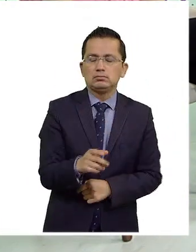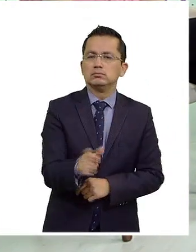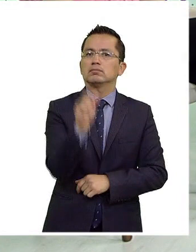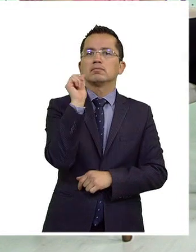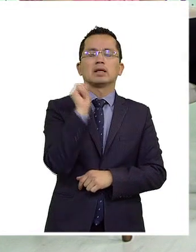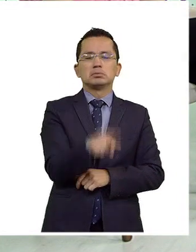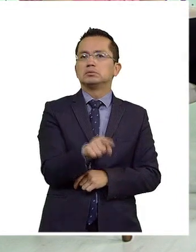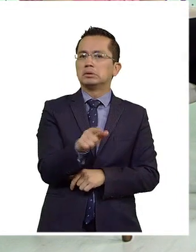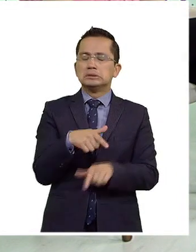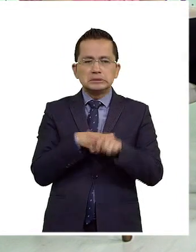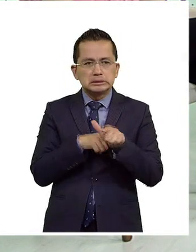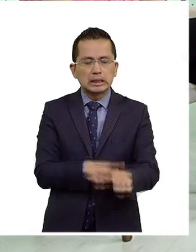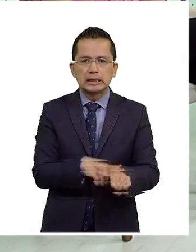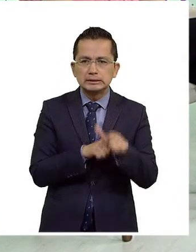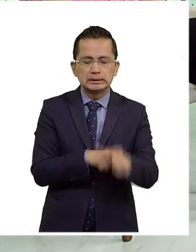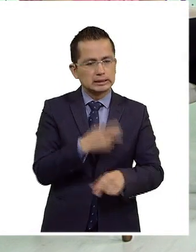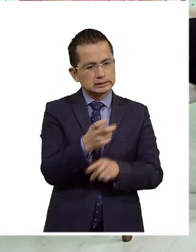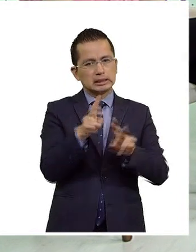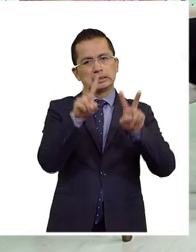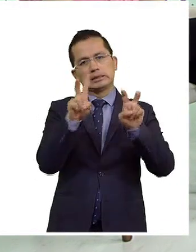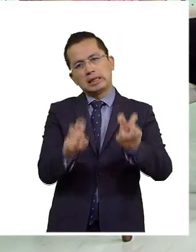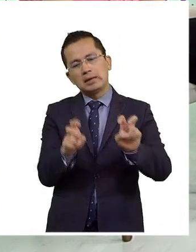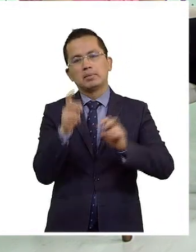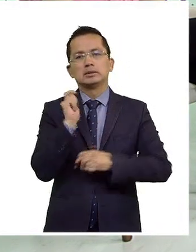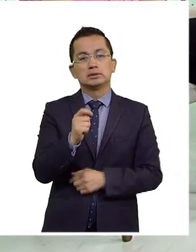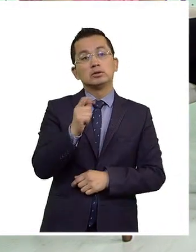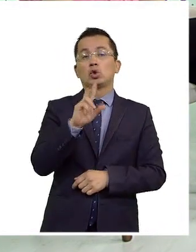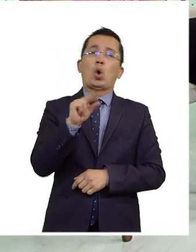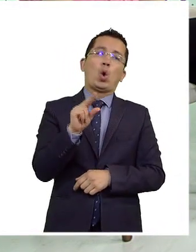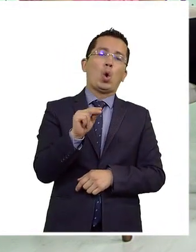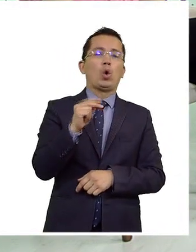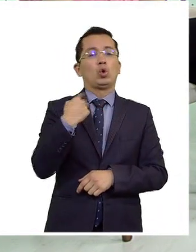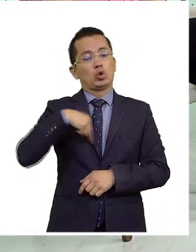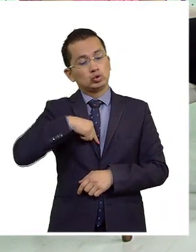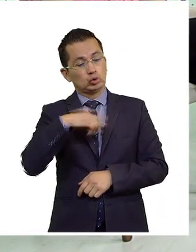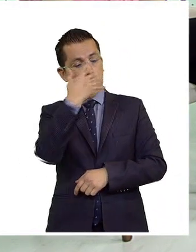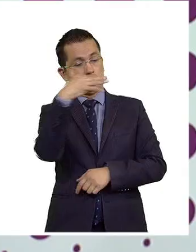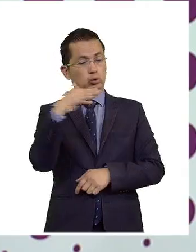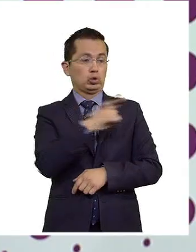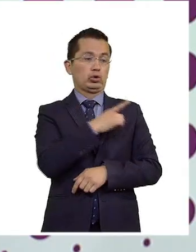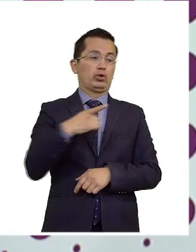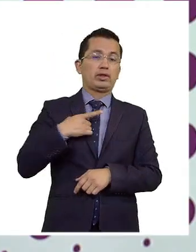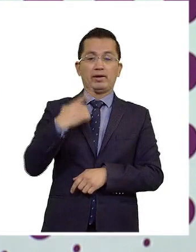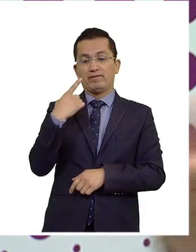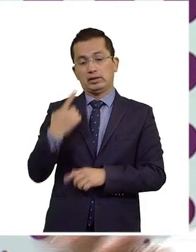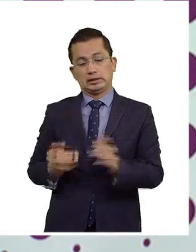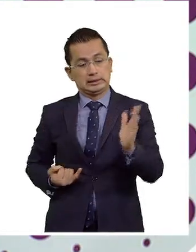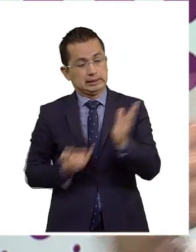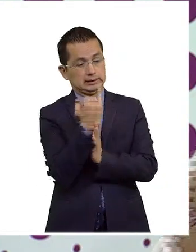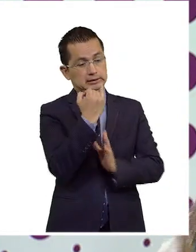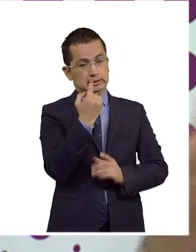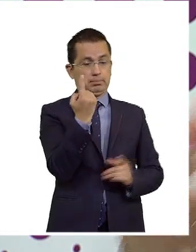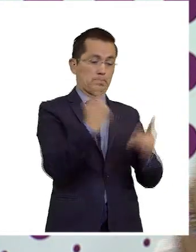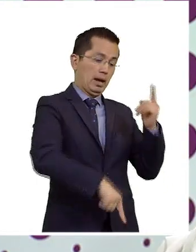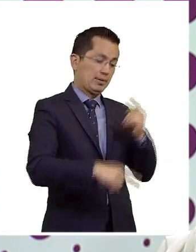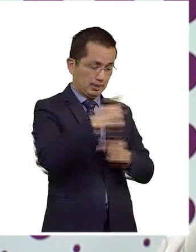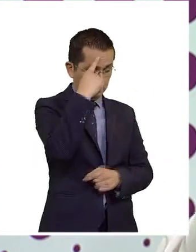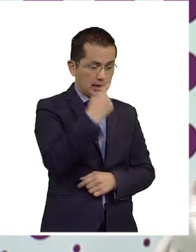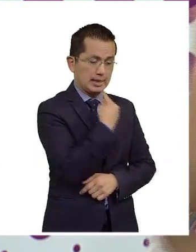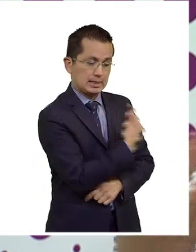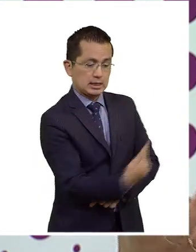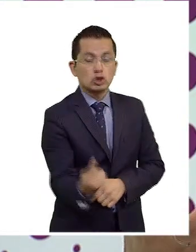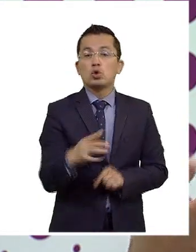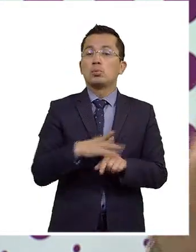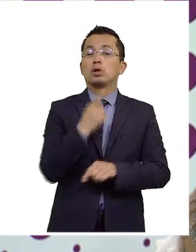revolcando el tema es que los adultos tenemos que decidir por sobre los niños, porque los niños son inmaduros para tomar